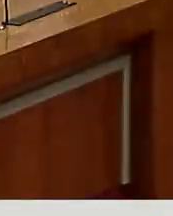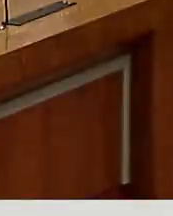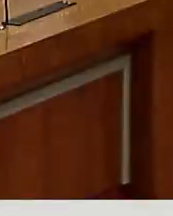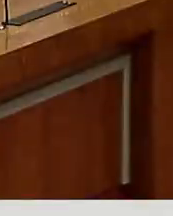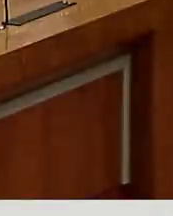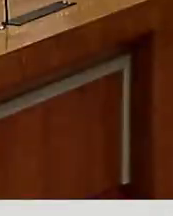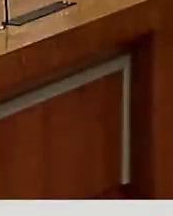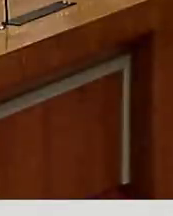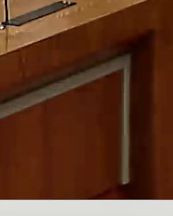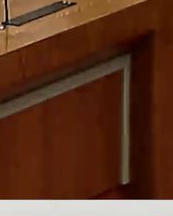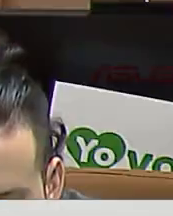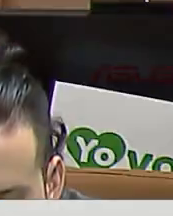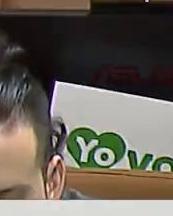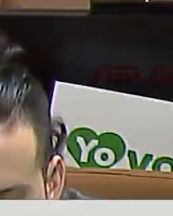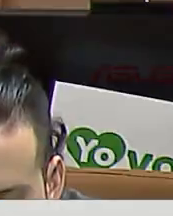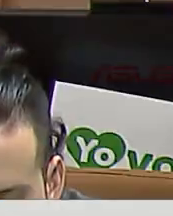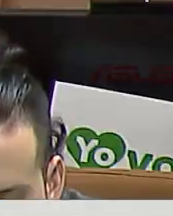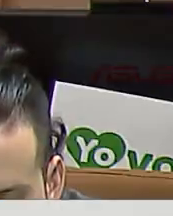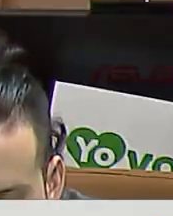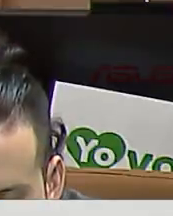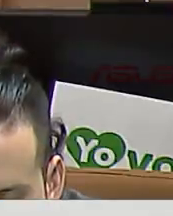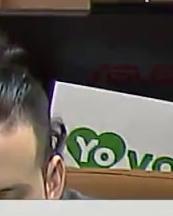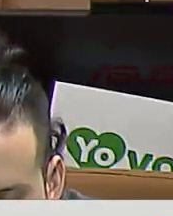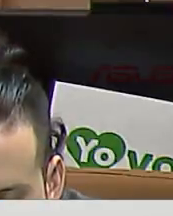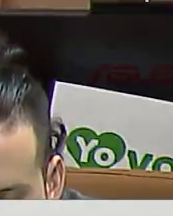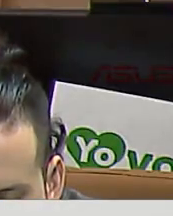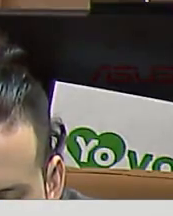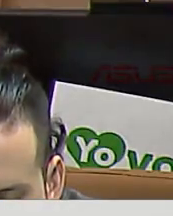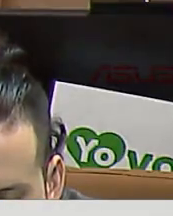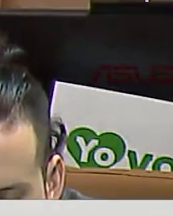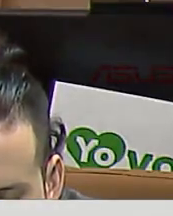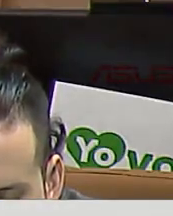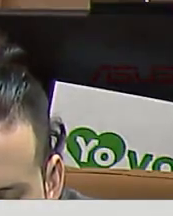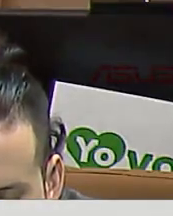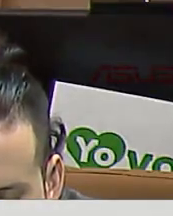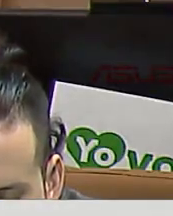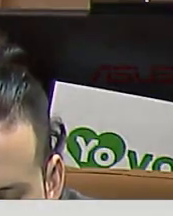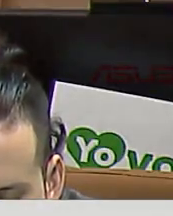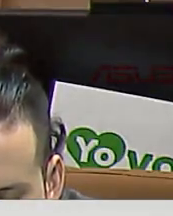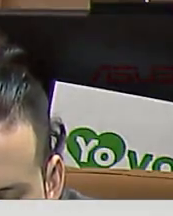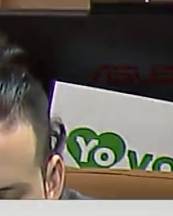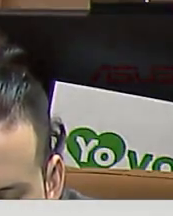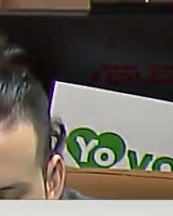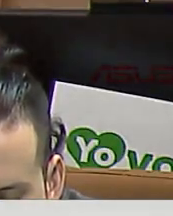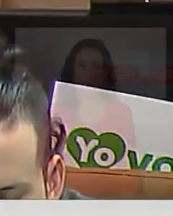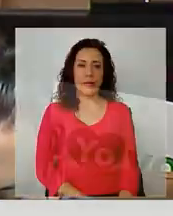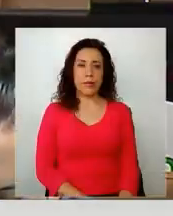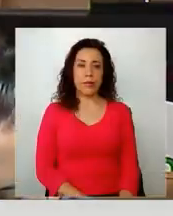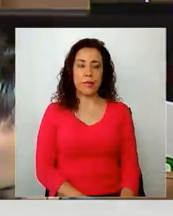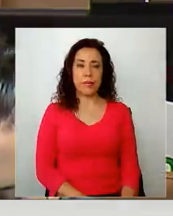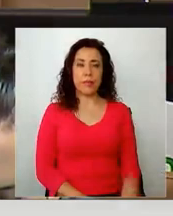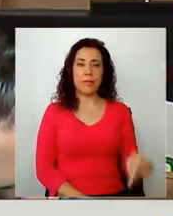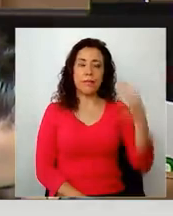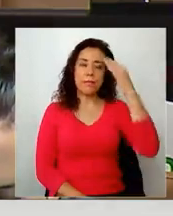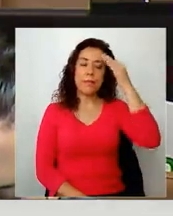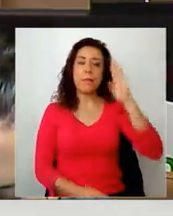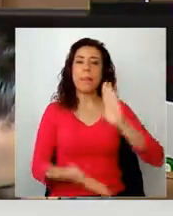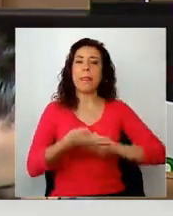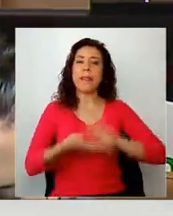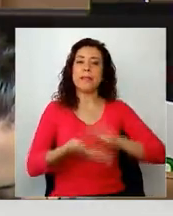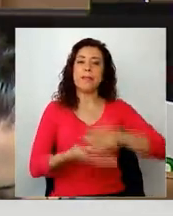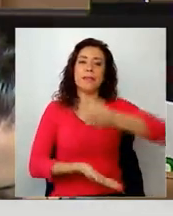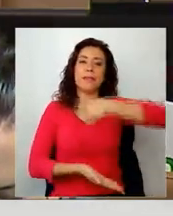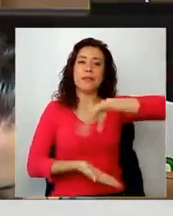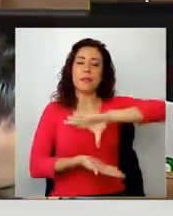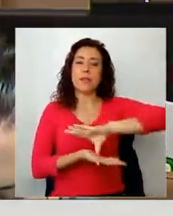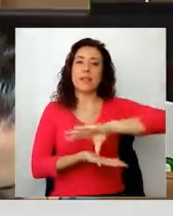Gracias presidenta Buenos días Este Debería ser un día de celebración para nuestro país nuestro país después